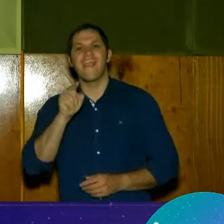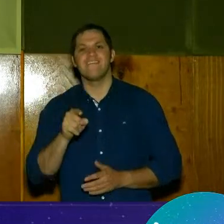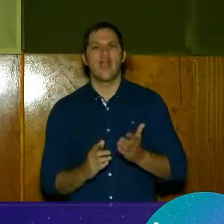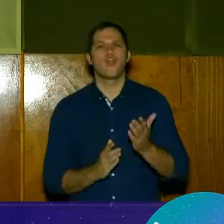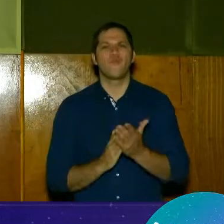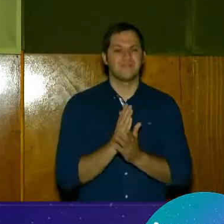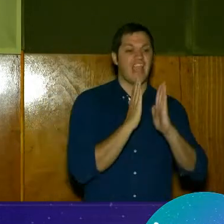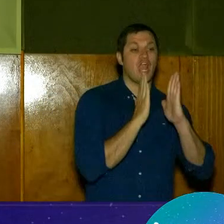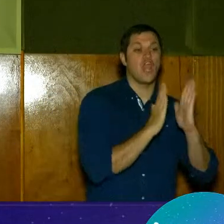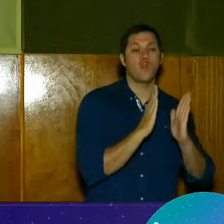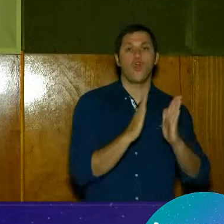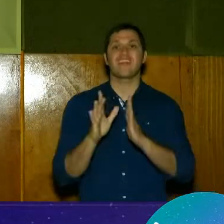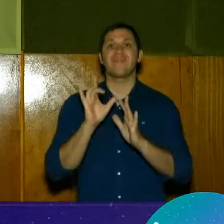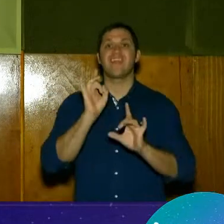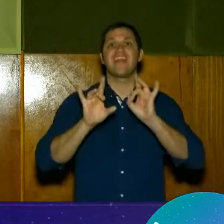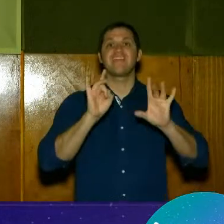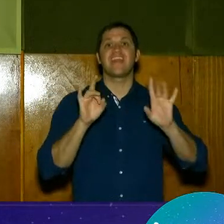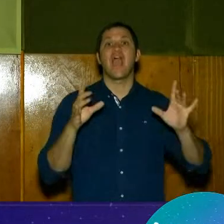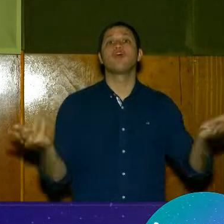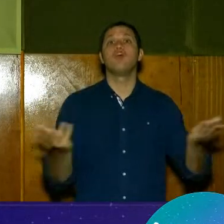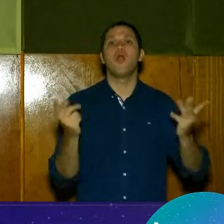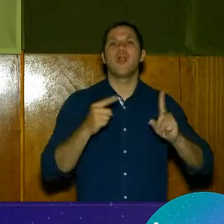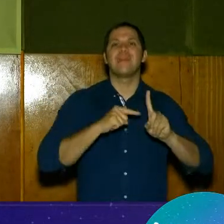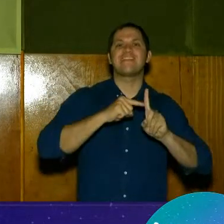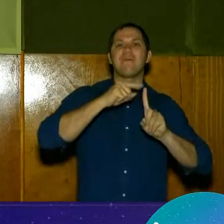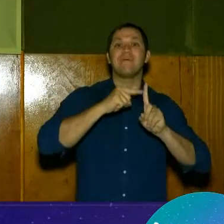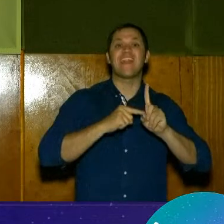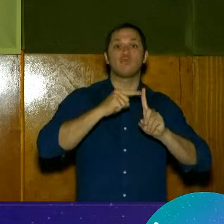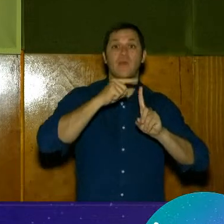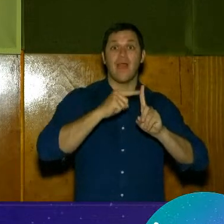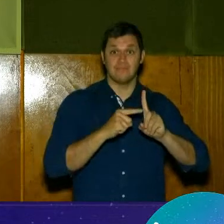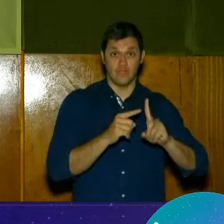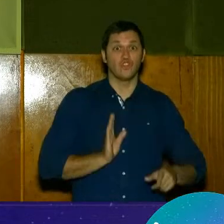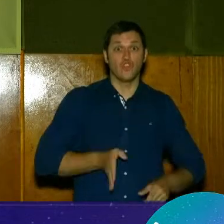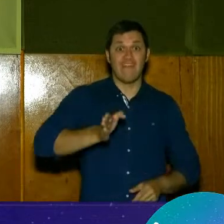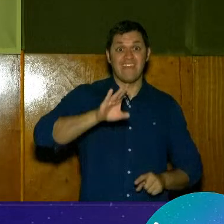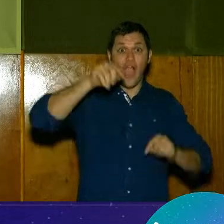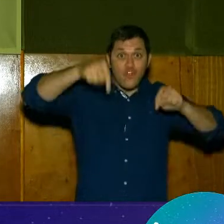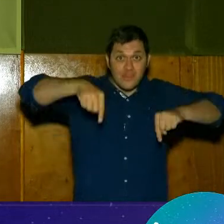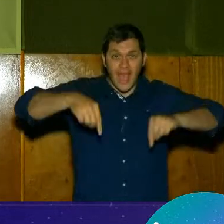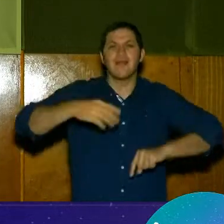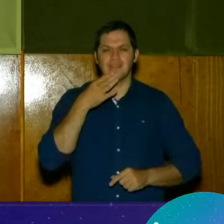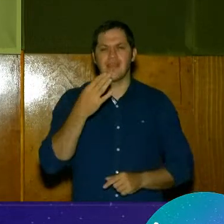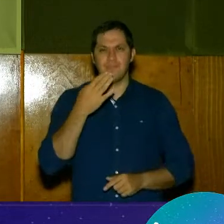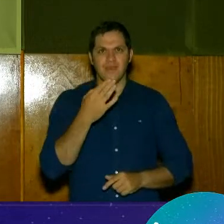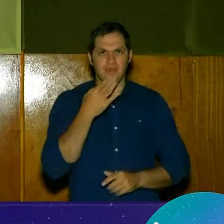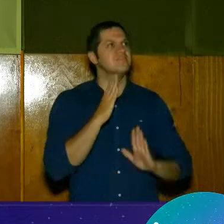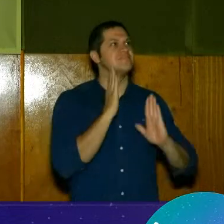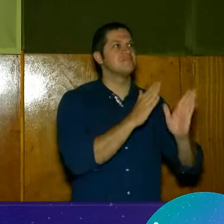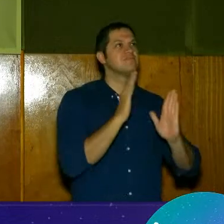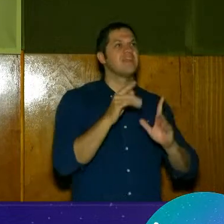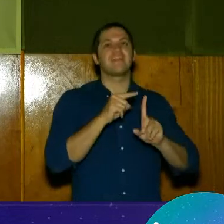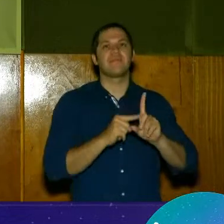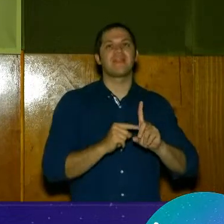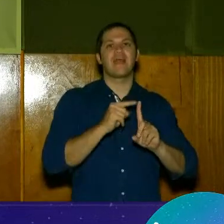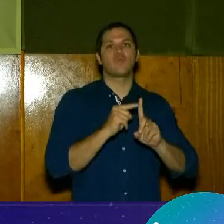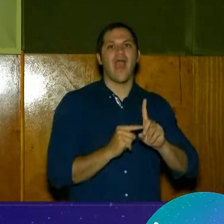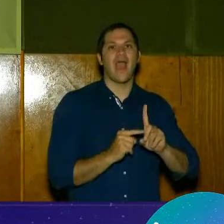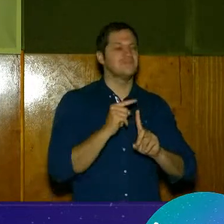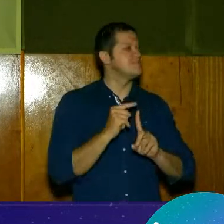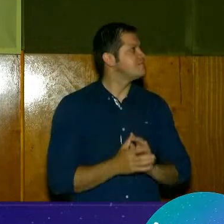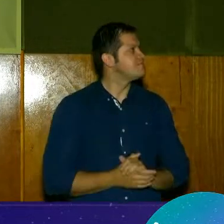canon toma el trabajo de willem in a fleming y lo lleva un paso más allá y crea la clasificación de estrellas